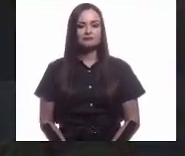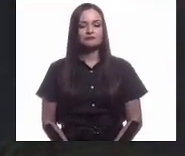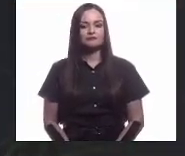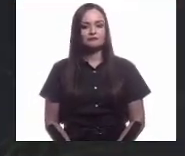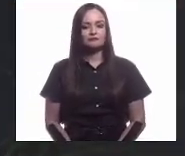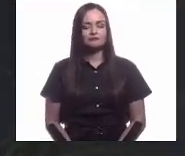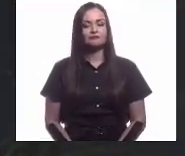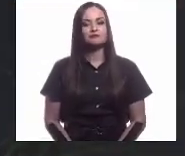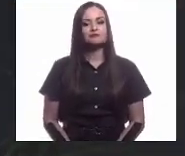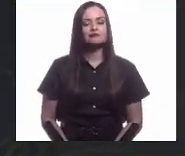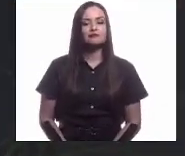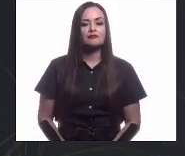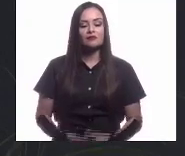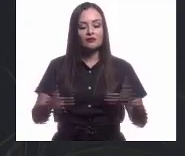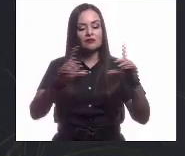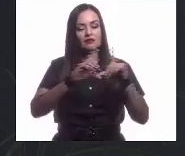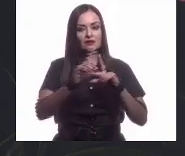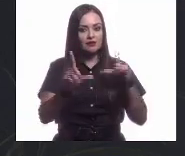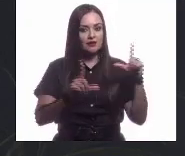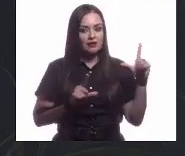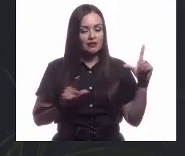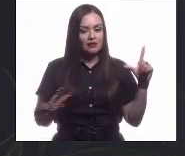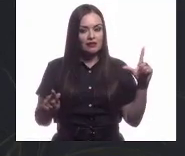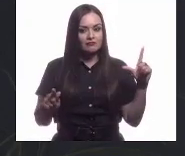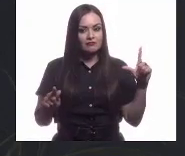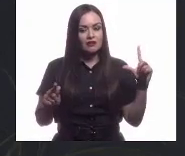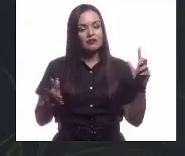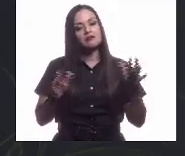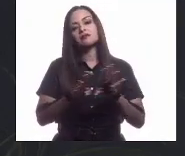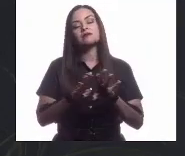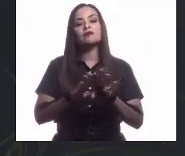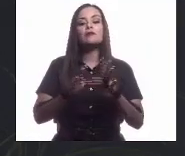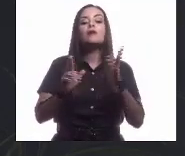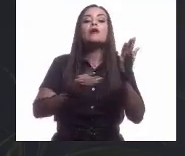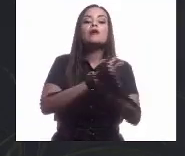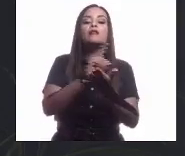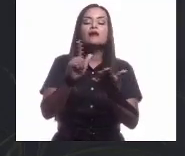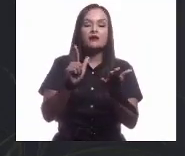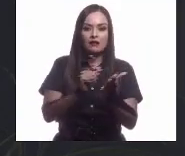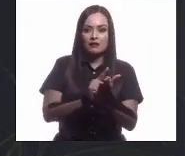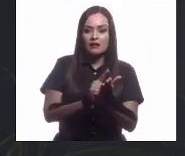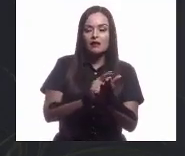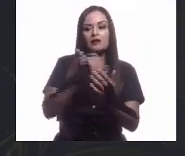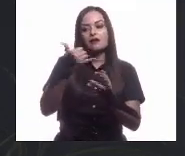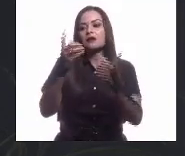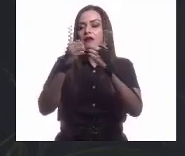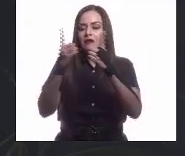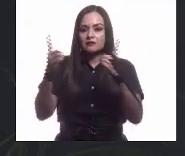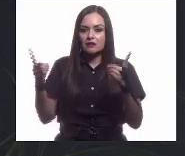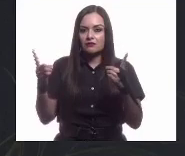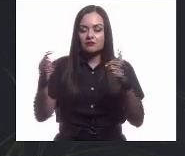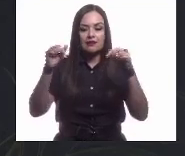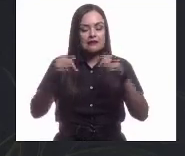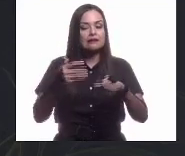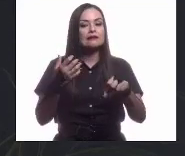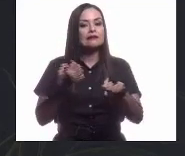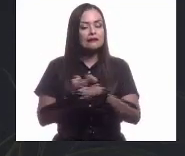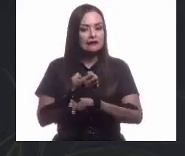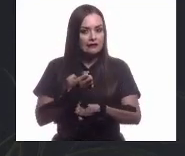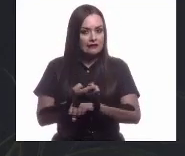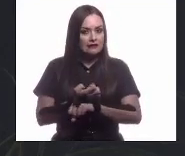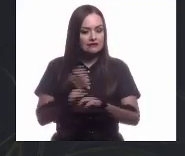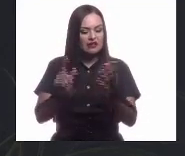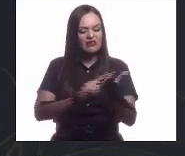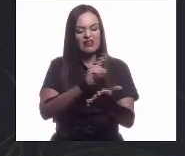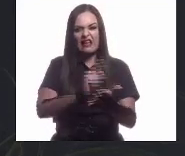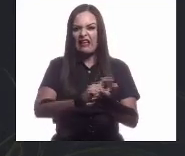Es imprescindible que el país retome el camino de la ley y la senda de desarrollo. El Estado que rehúsa aplicar la ley